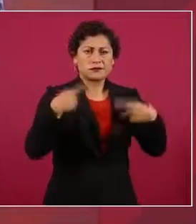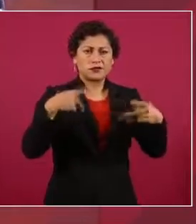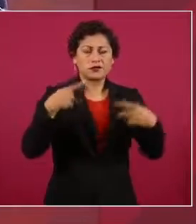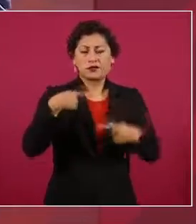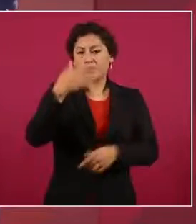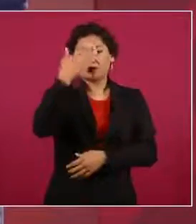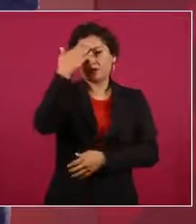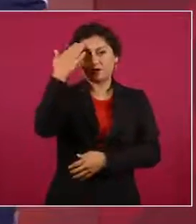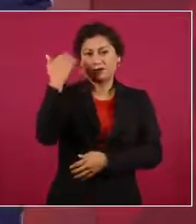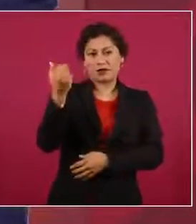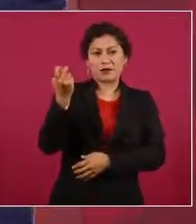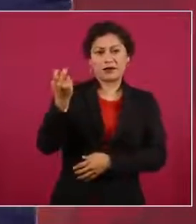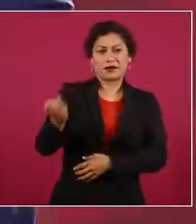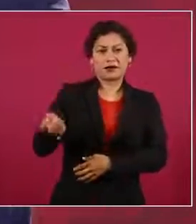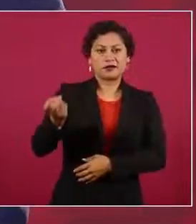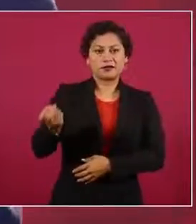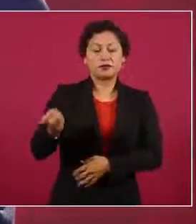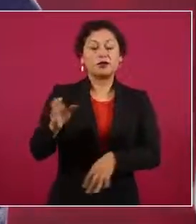porque